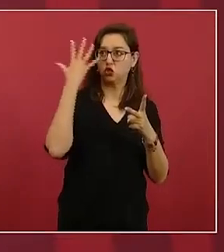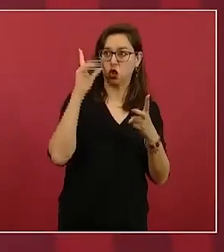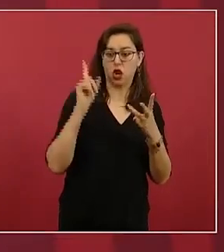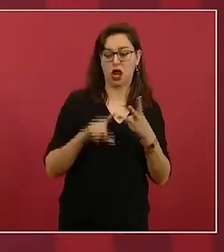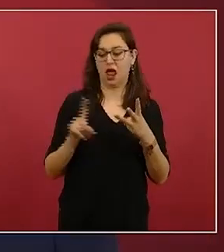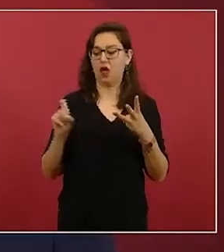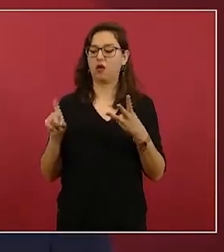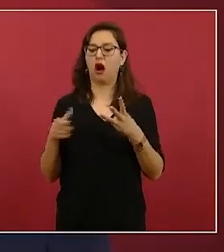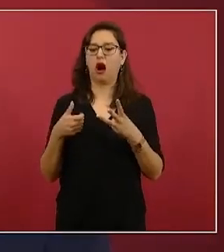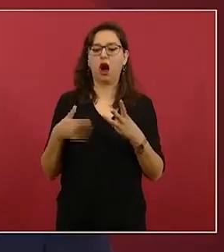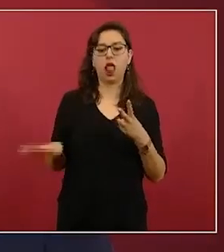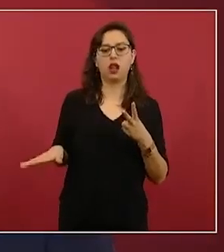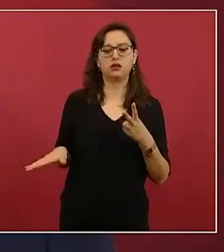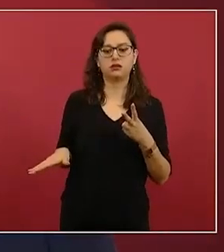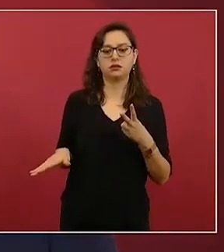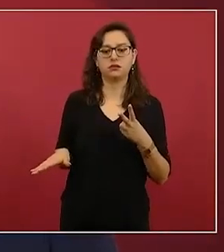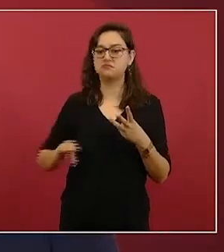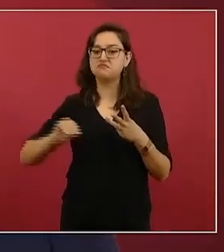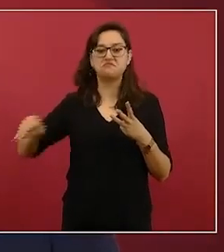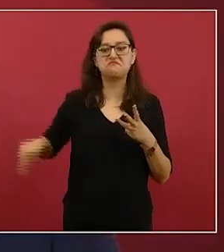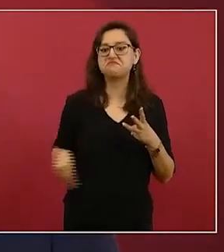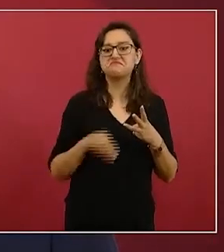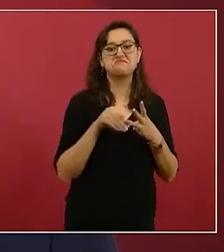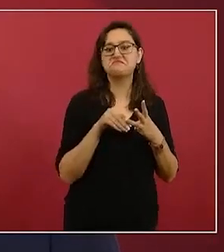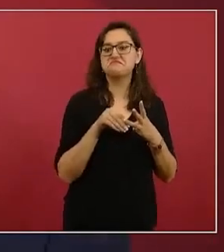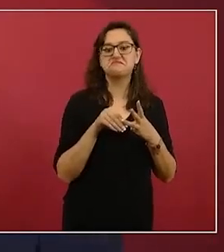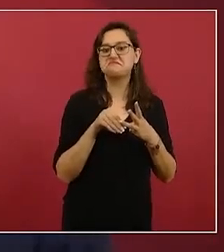las hidroeléctricas.